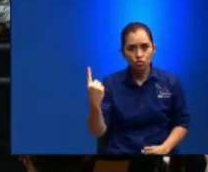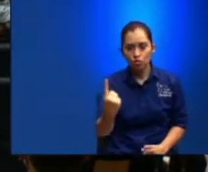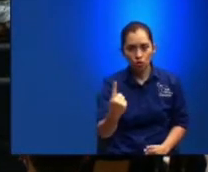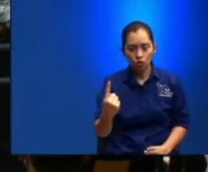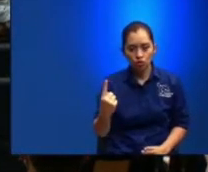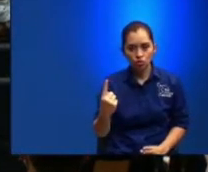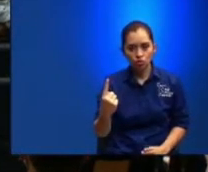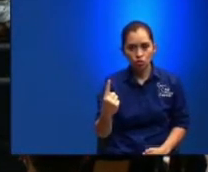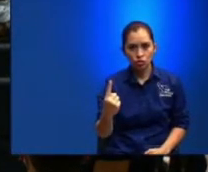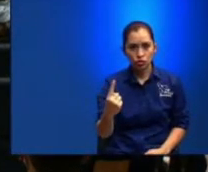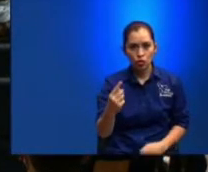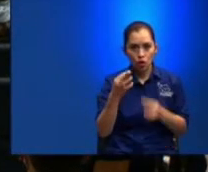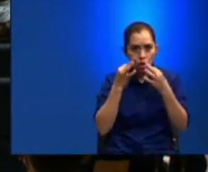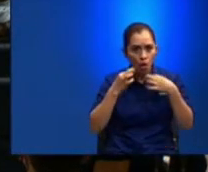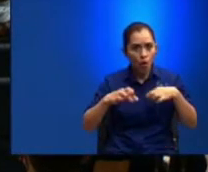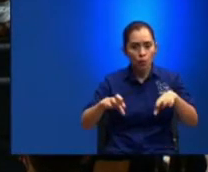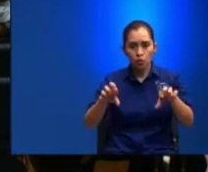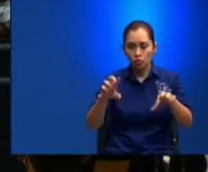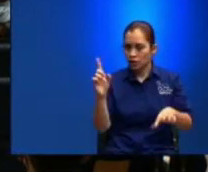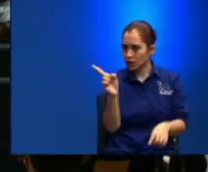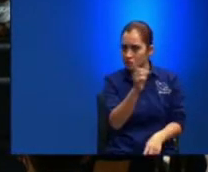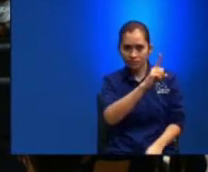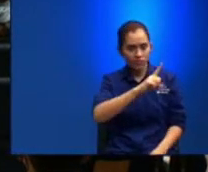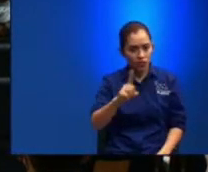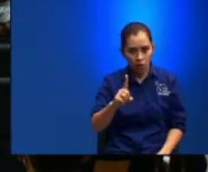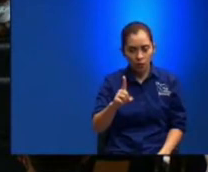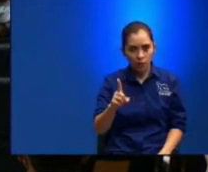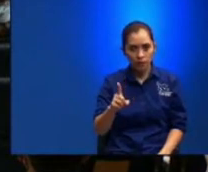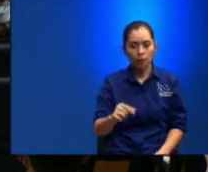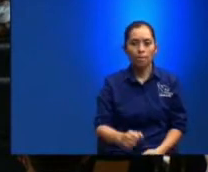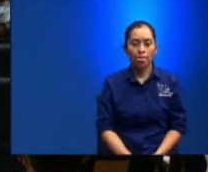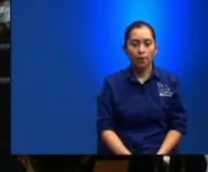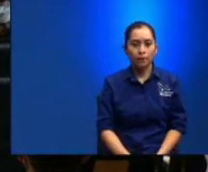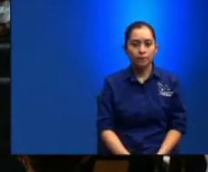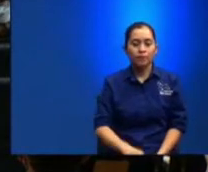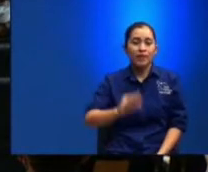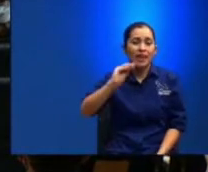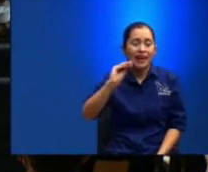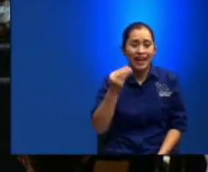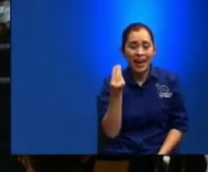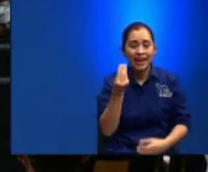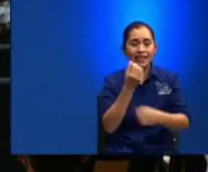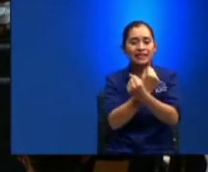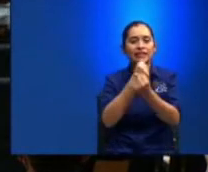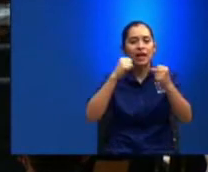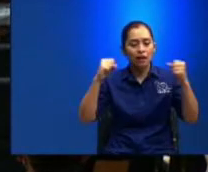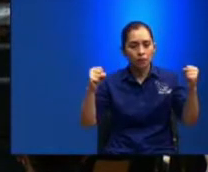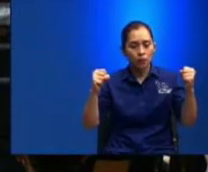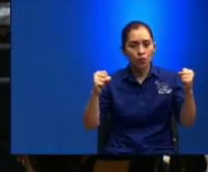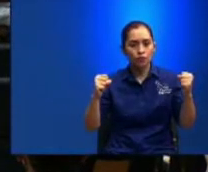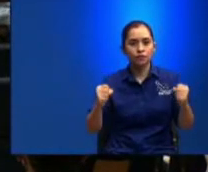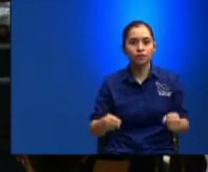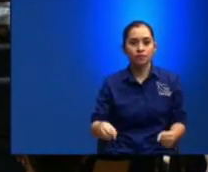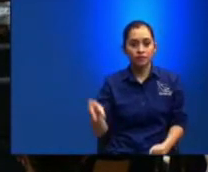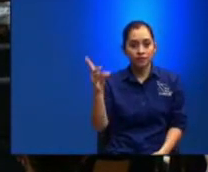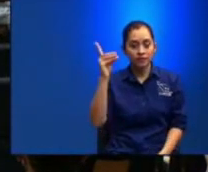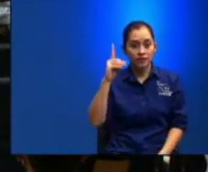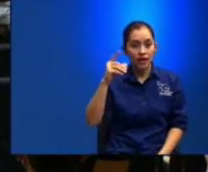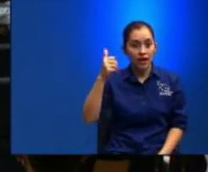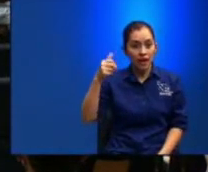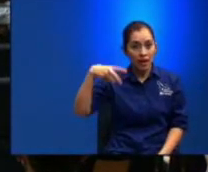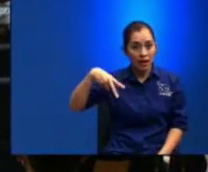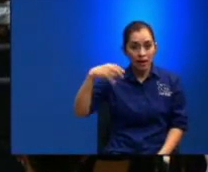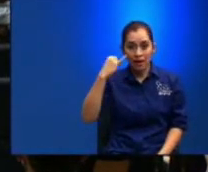oportunidad a danielle pero qué fue lo que los salvó a daniela sus amigos y a todos los demás la